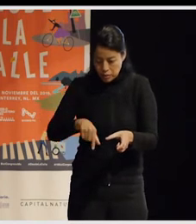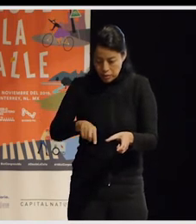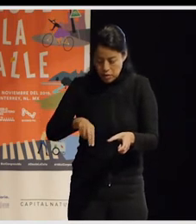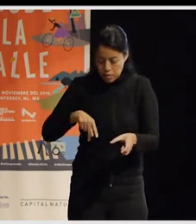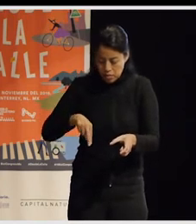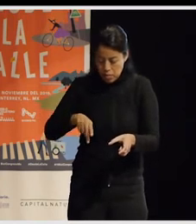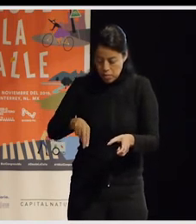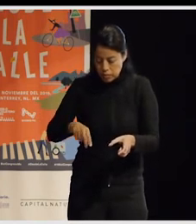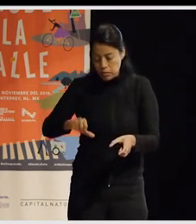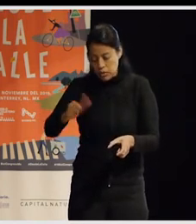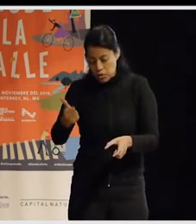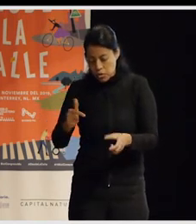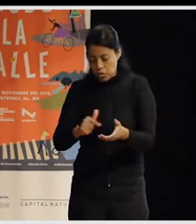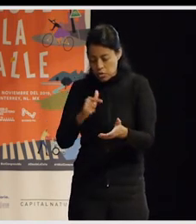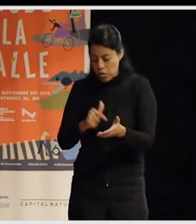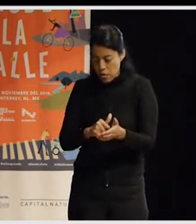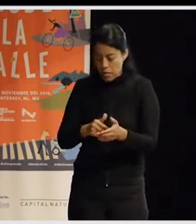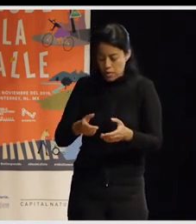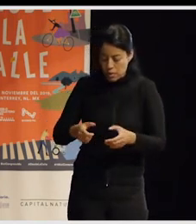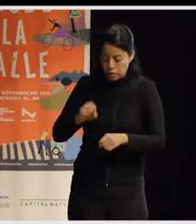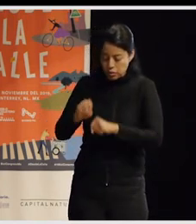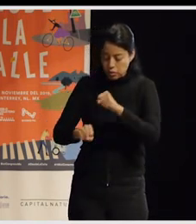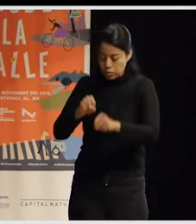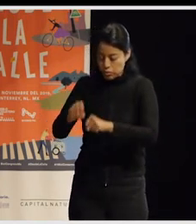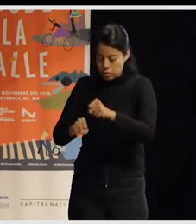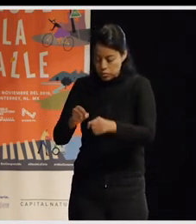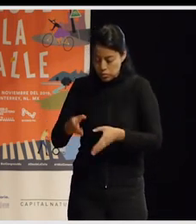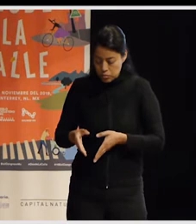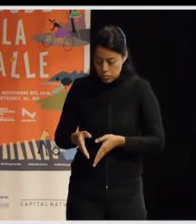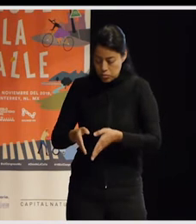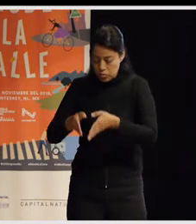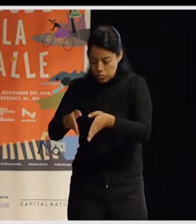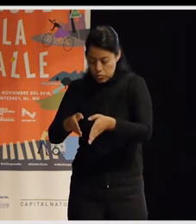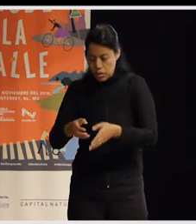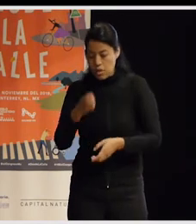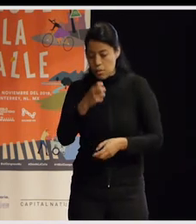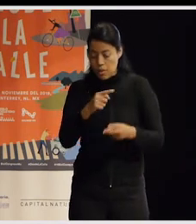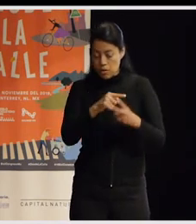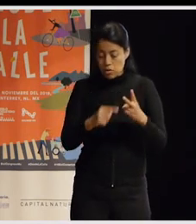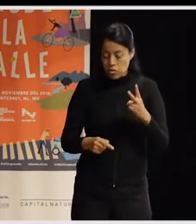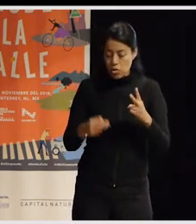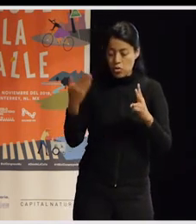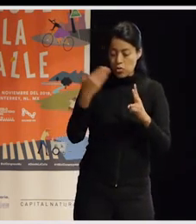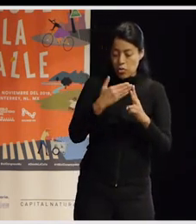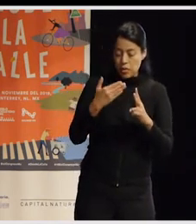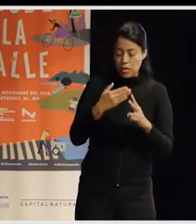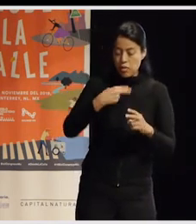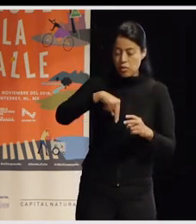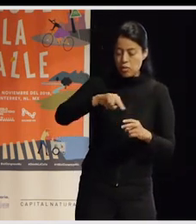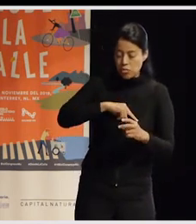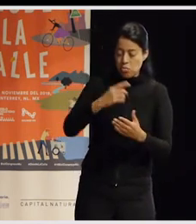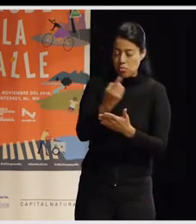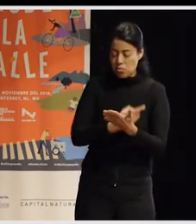para ciclovías sin obstrucción del número de carriles para este tema de los ocupar estos objetivos usamos estrategias